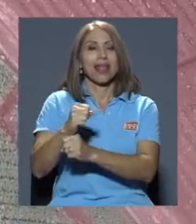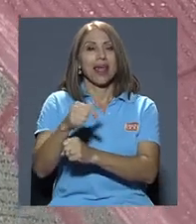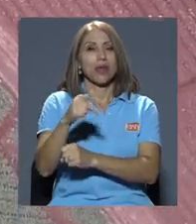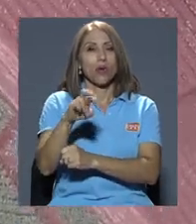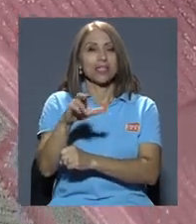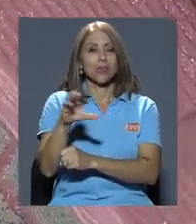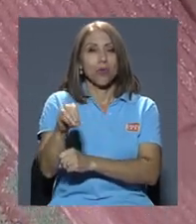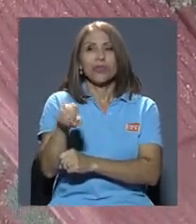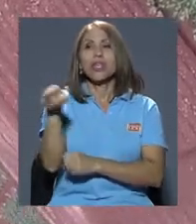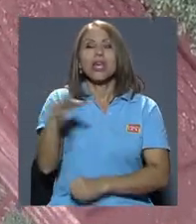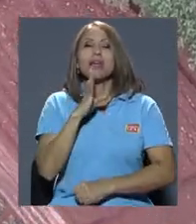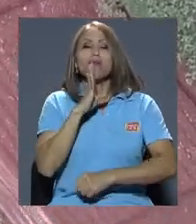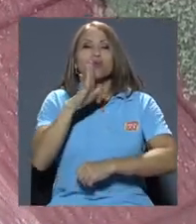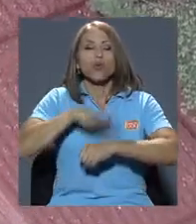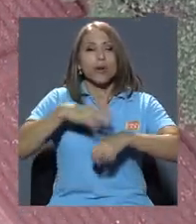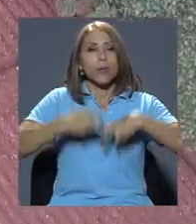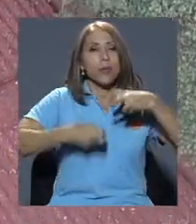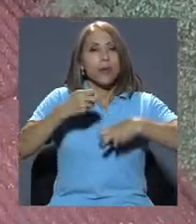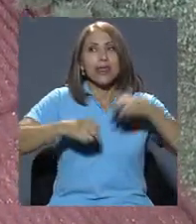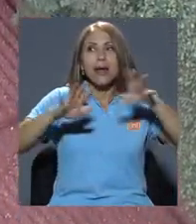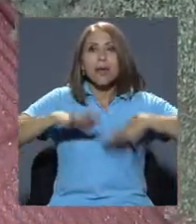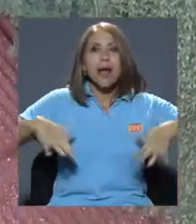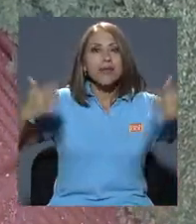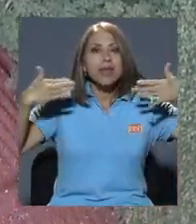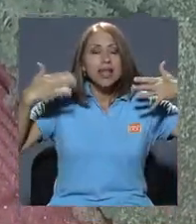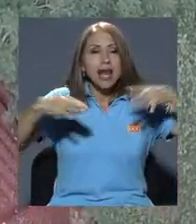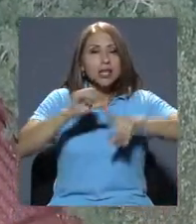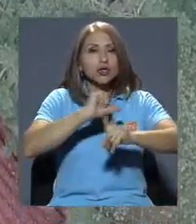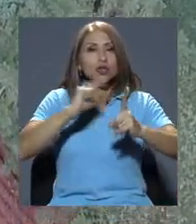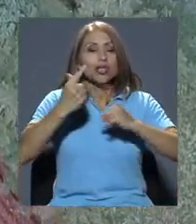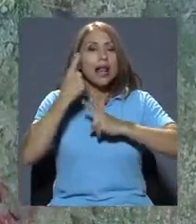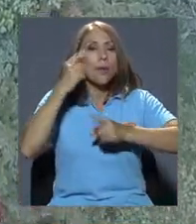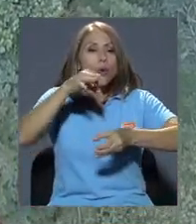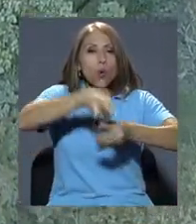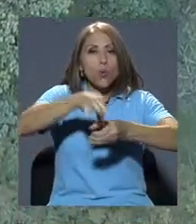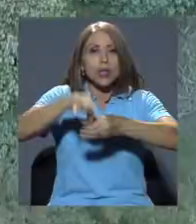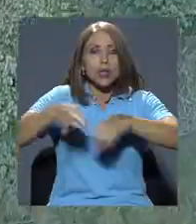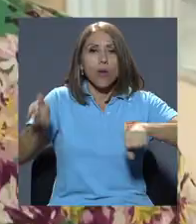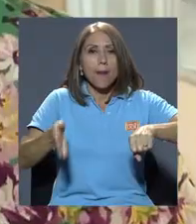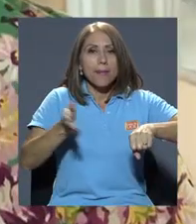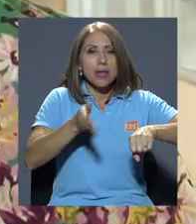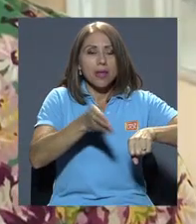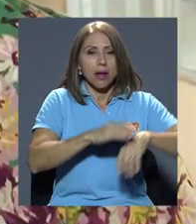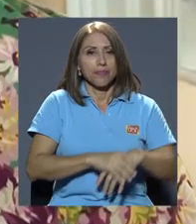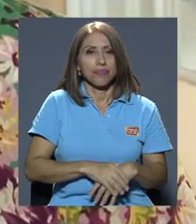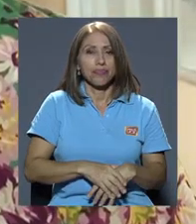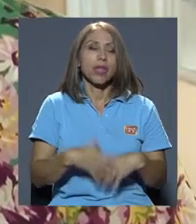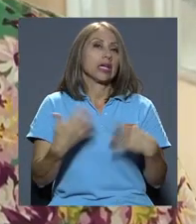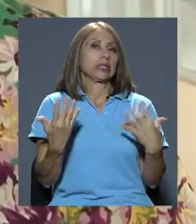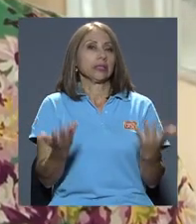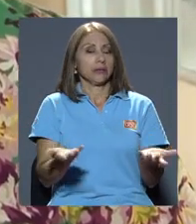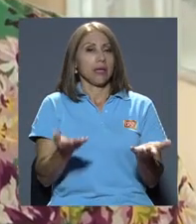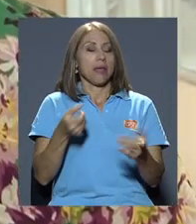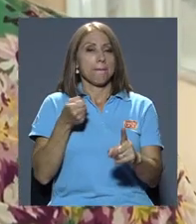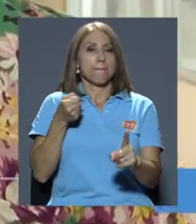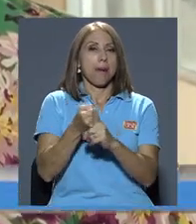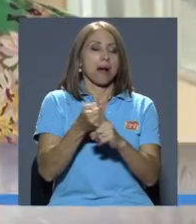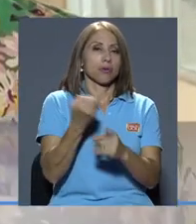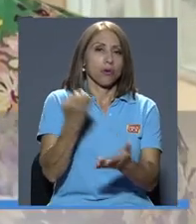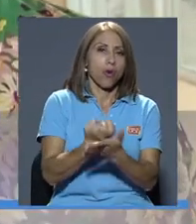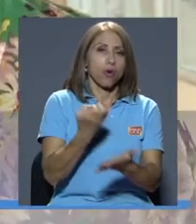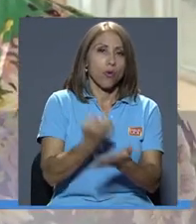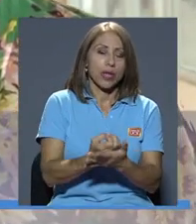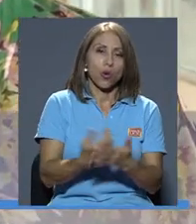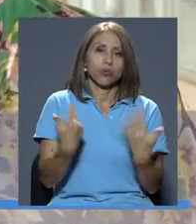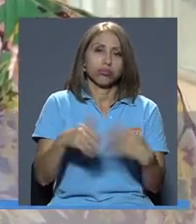ambiental y social que enfrenta la comunidad por el cultivo de la piña. Bueno, el impacto económico es muy directo, digamos, al